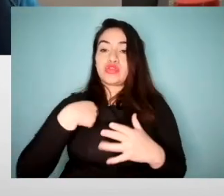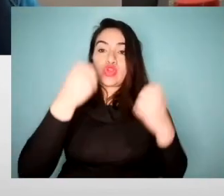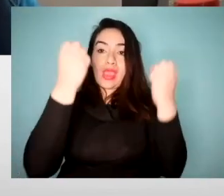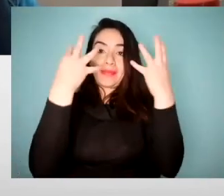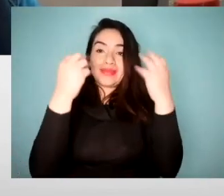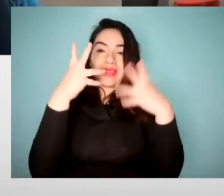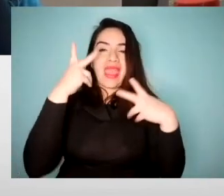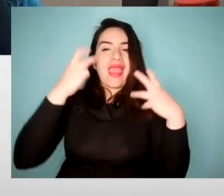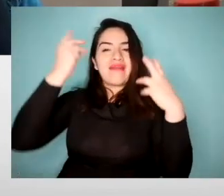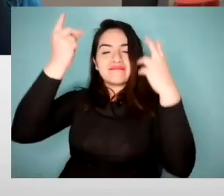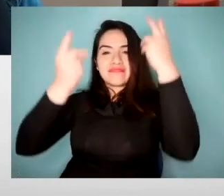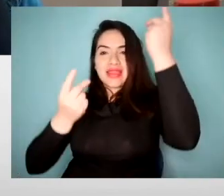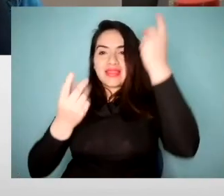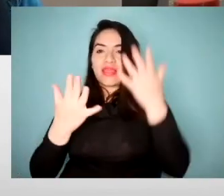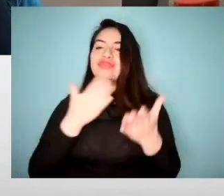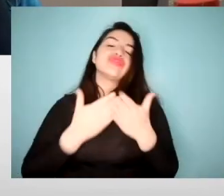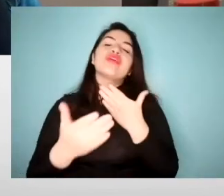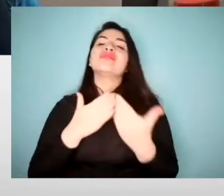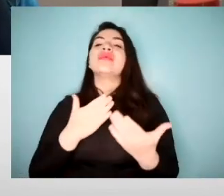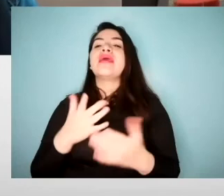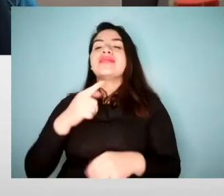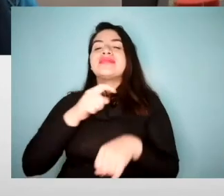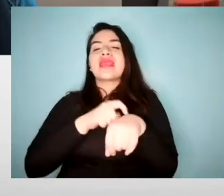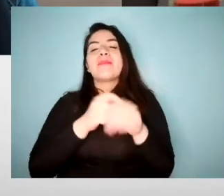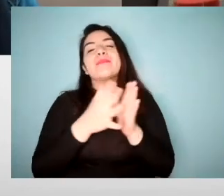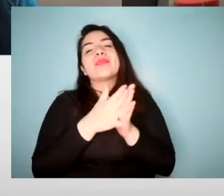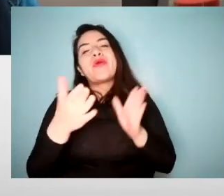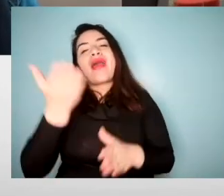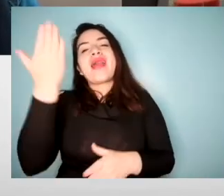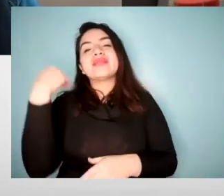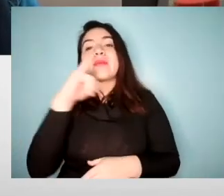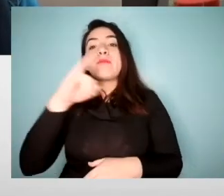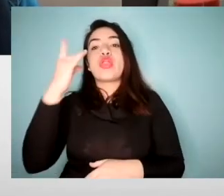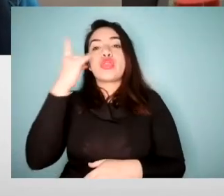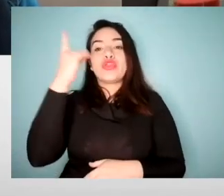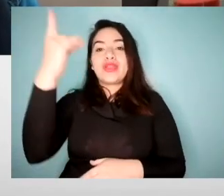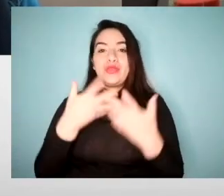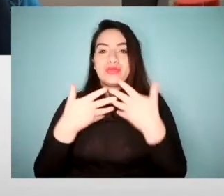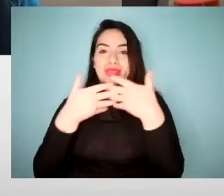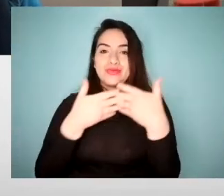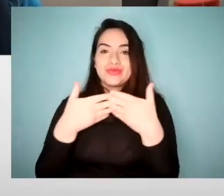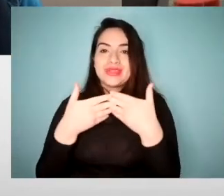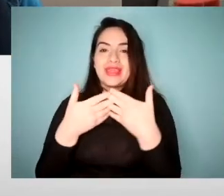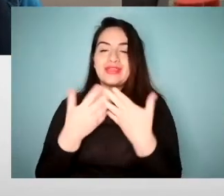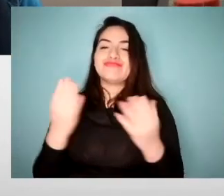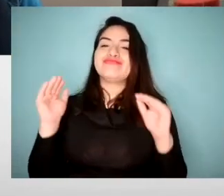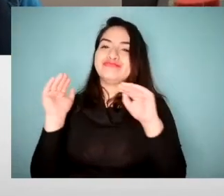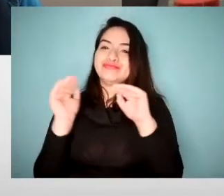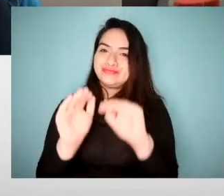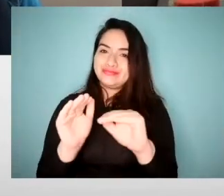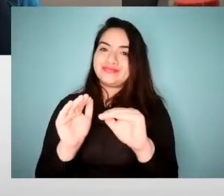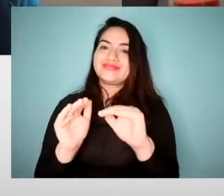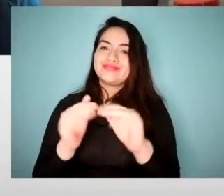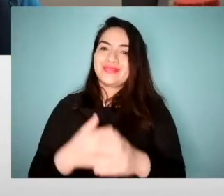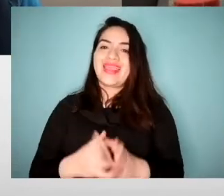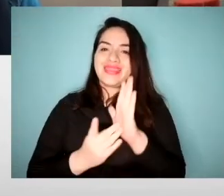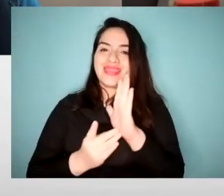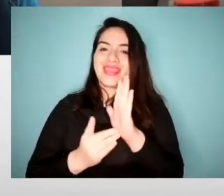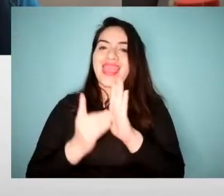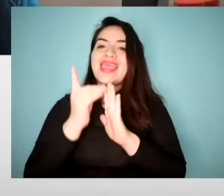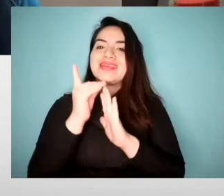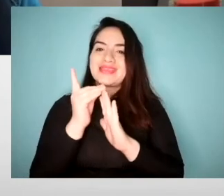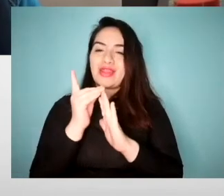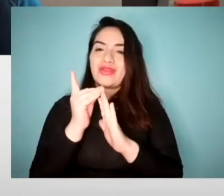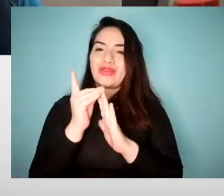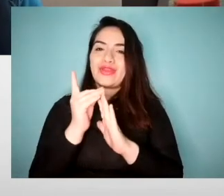en mi pasantía o en mi tiempo de postdoctorado en Estados Unidos. Así que he contribuido con el desarrollo